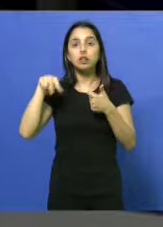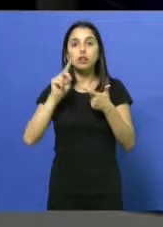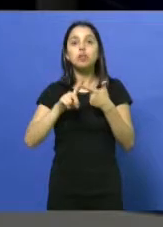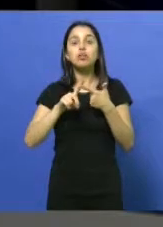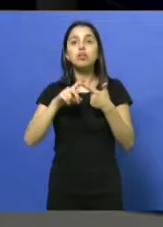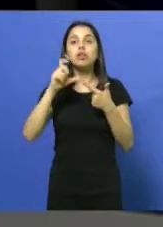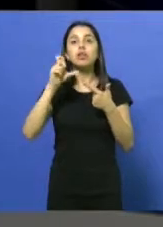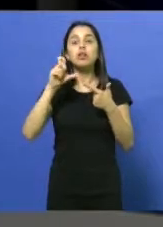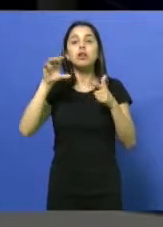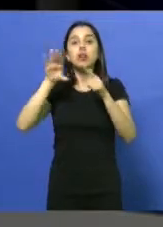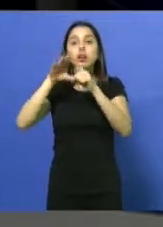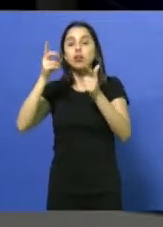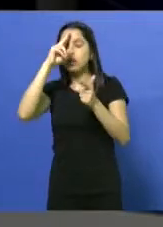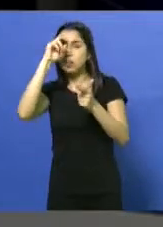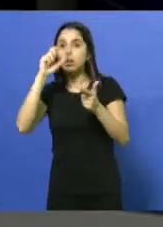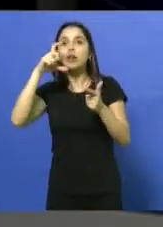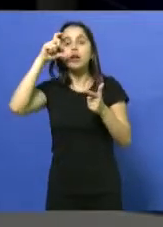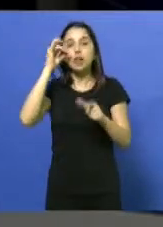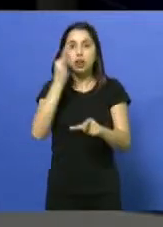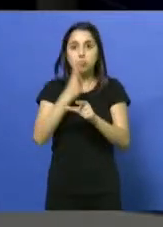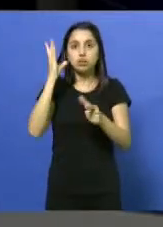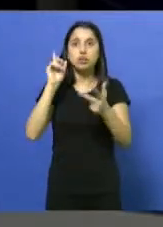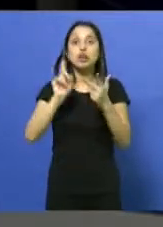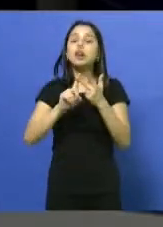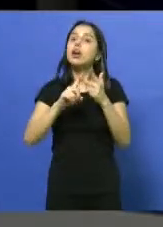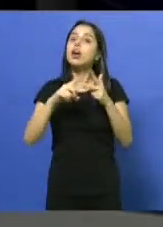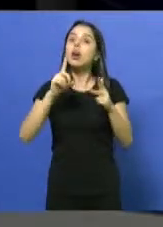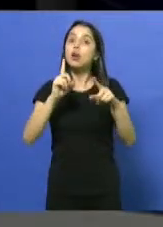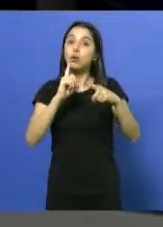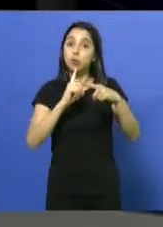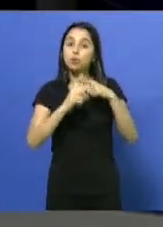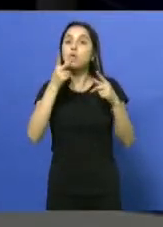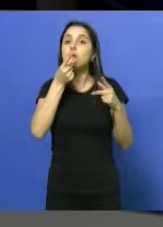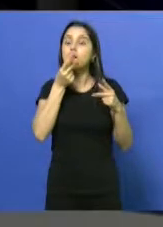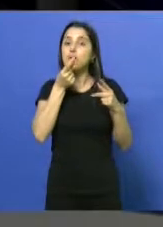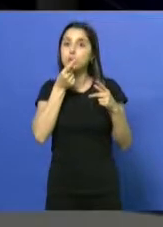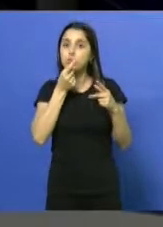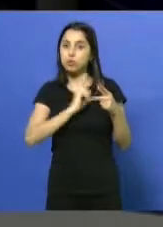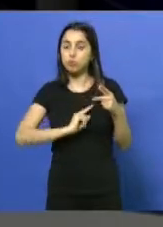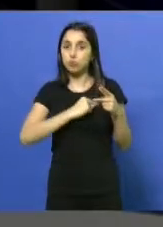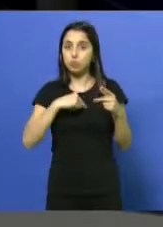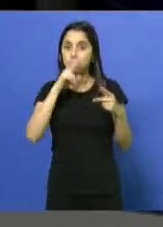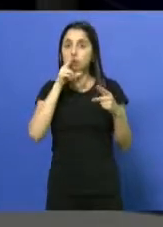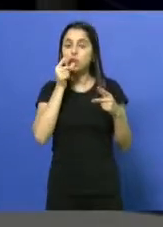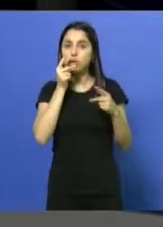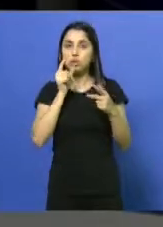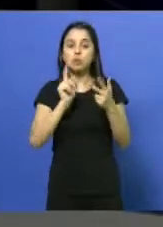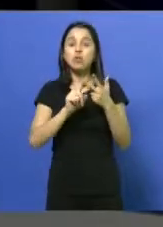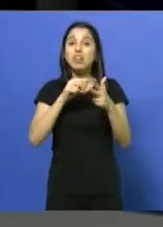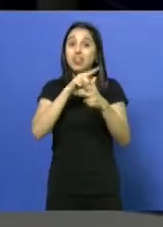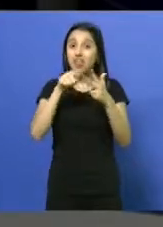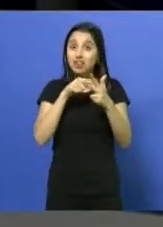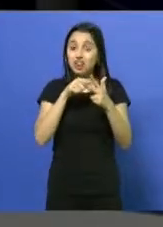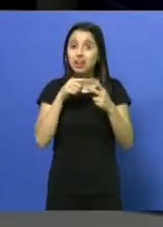Clínica de Especialidades y el director de Cruz Azul. Son 3 clínicas muy importantes que están pasando un momento difícil y de